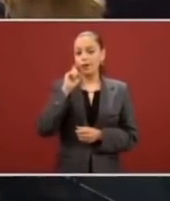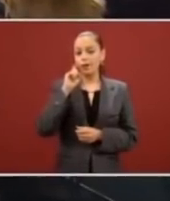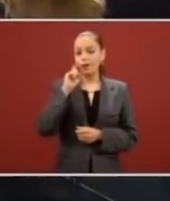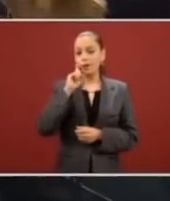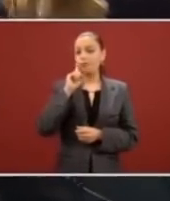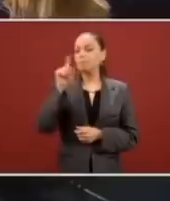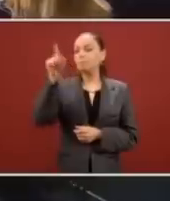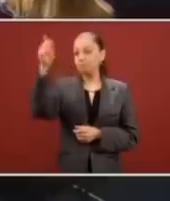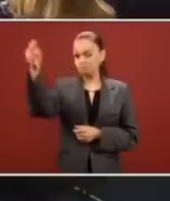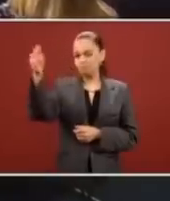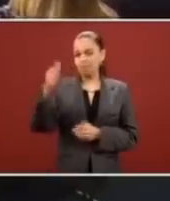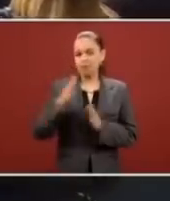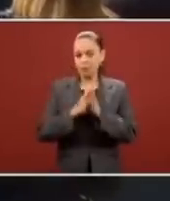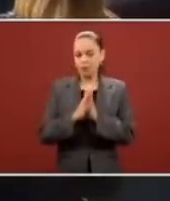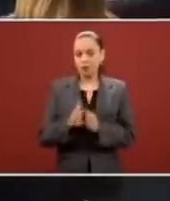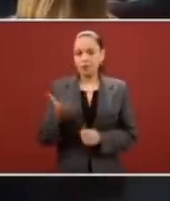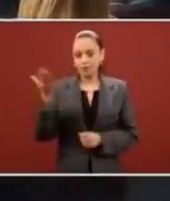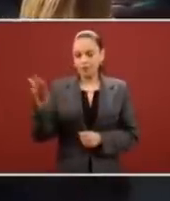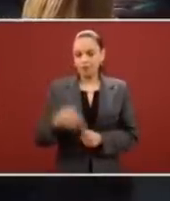escuche.